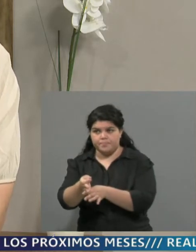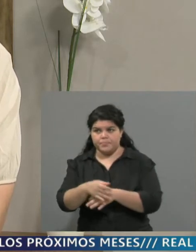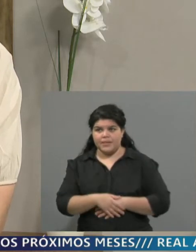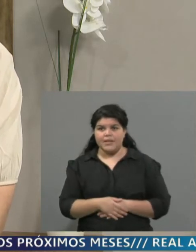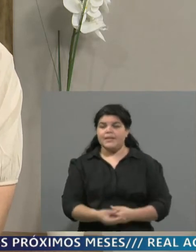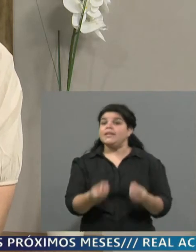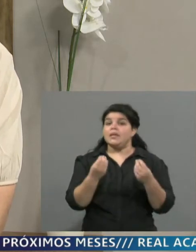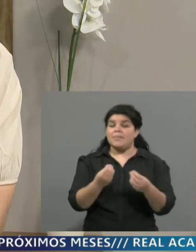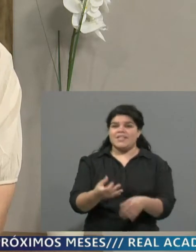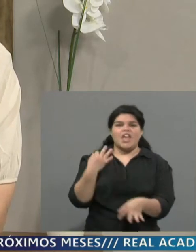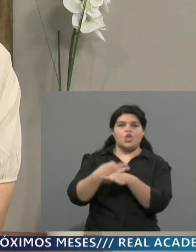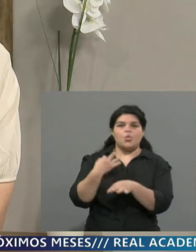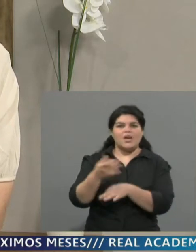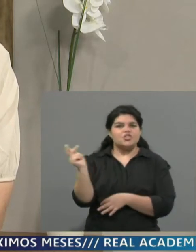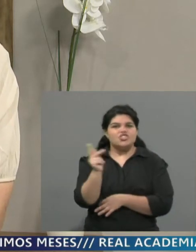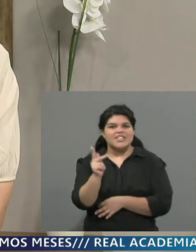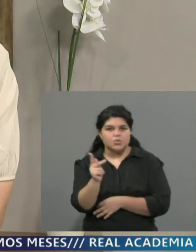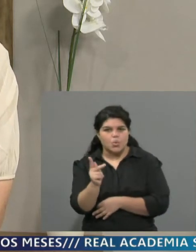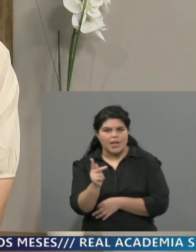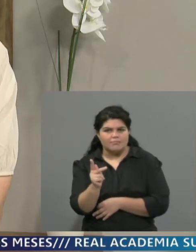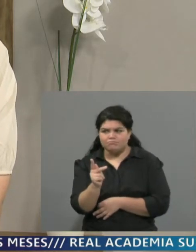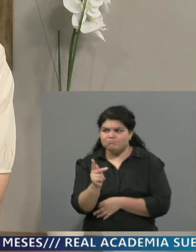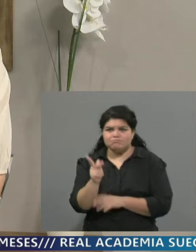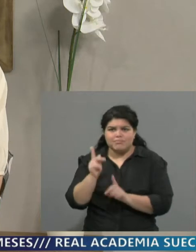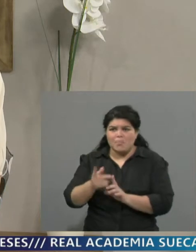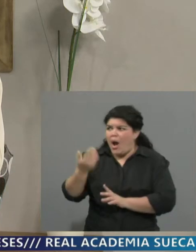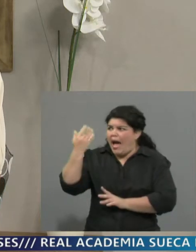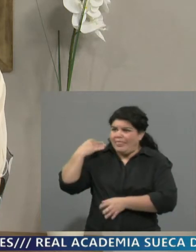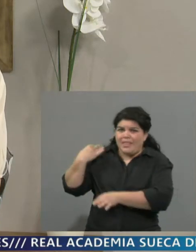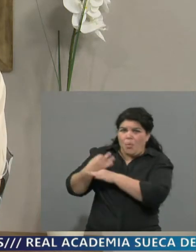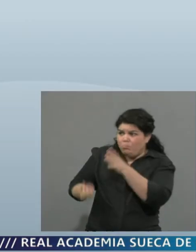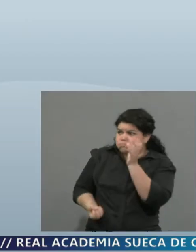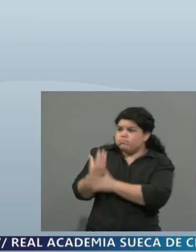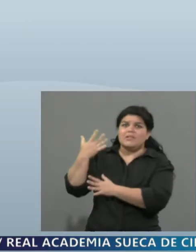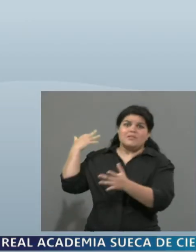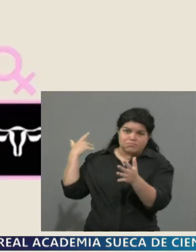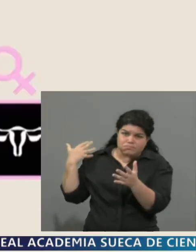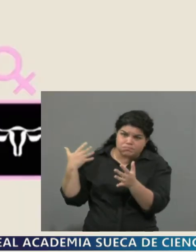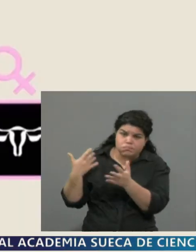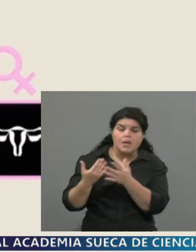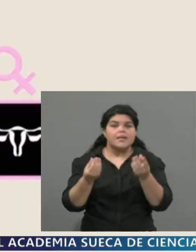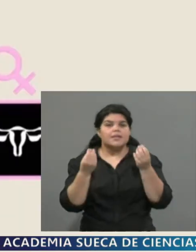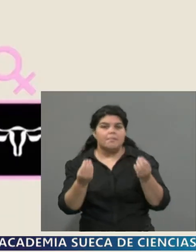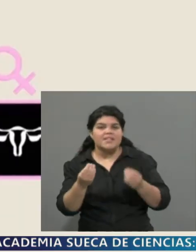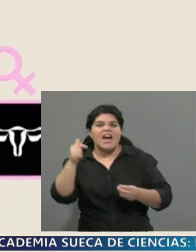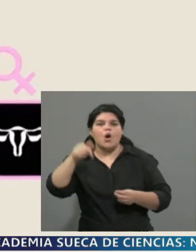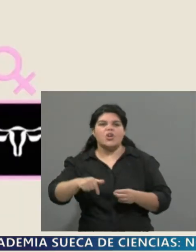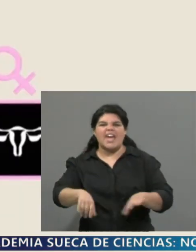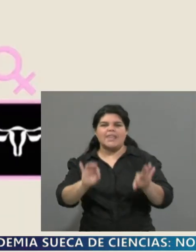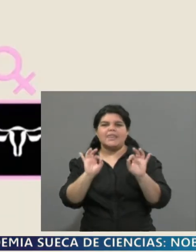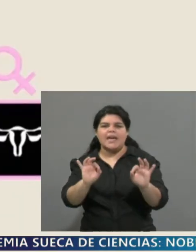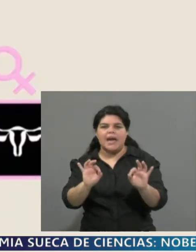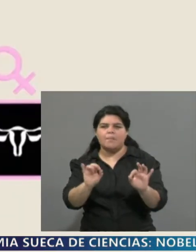educación sexual hubo siempre en realidad. Lo que pasa es que esta vez se plantea desde el paradigma de lo integral, es